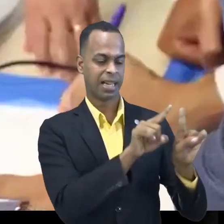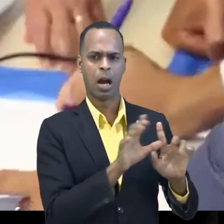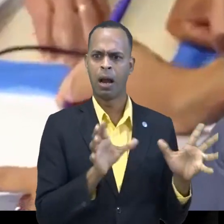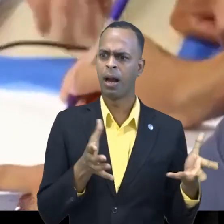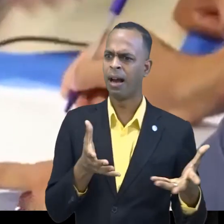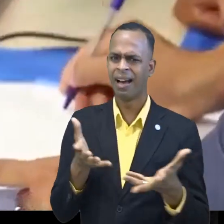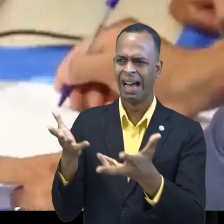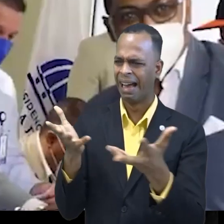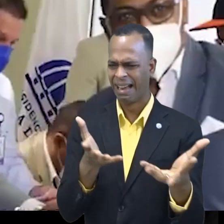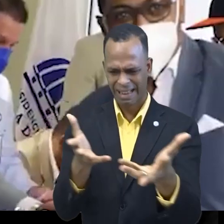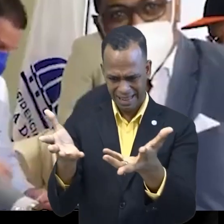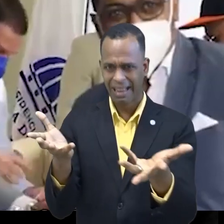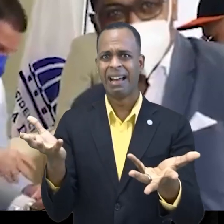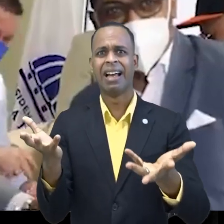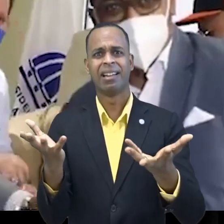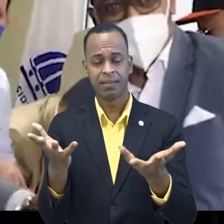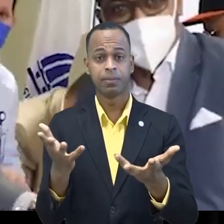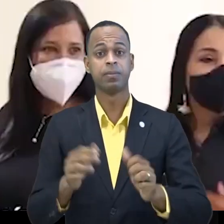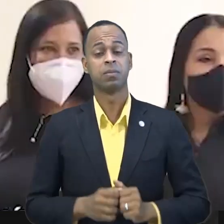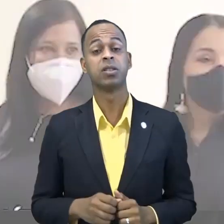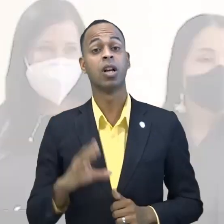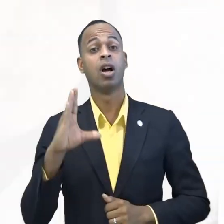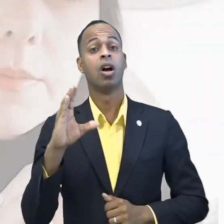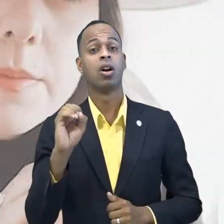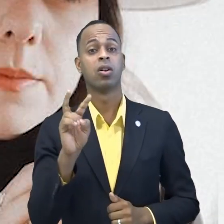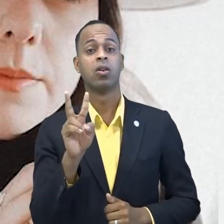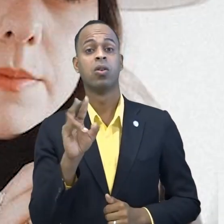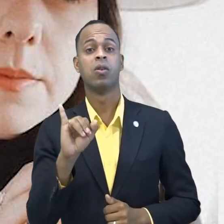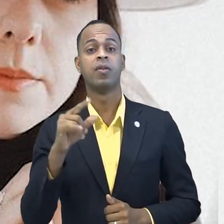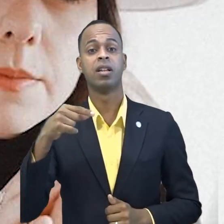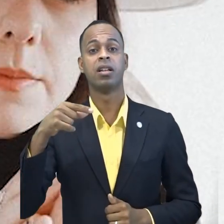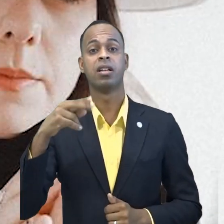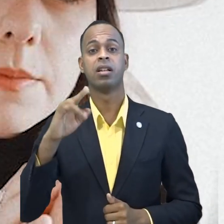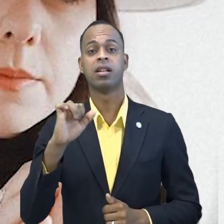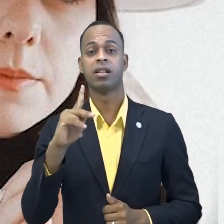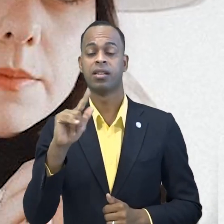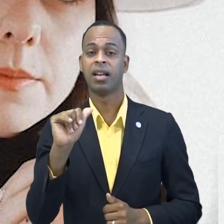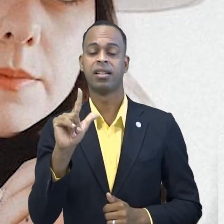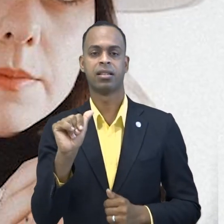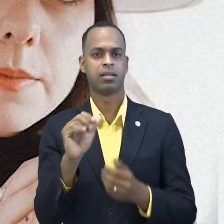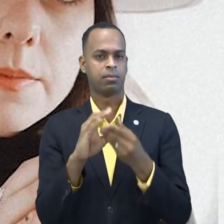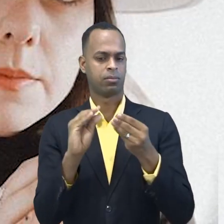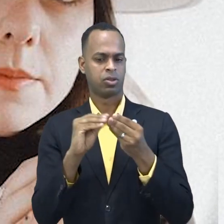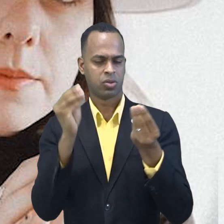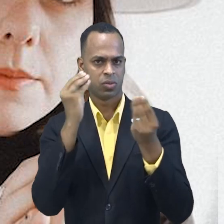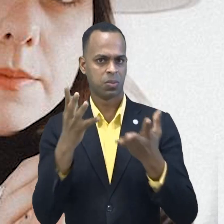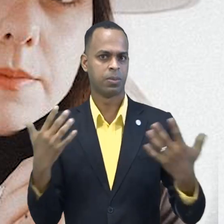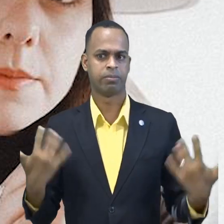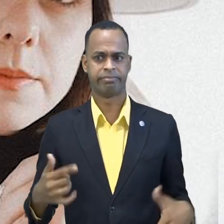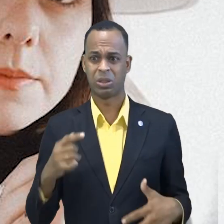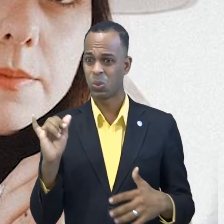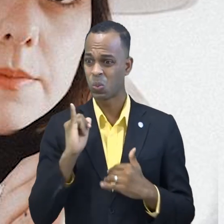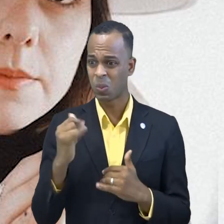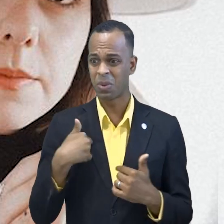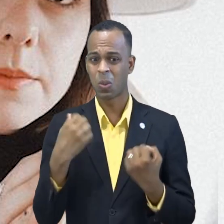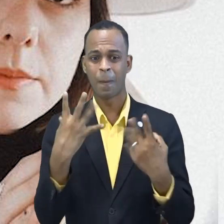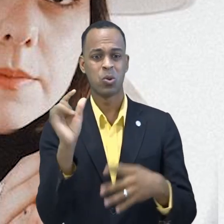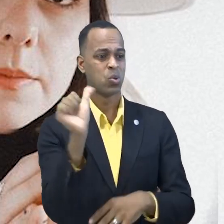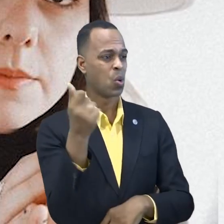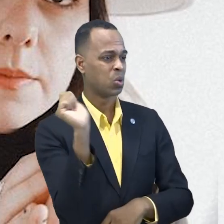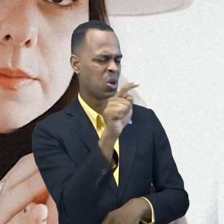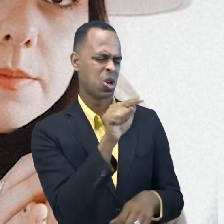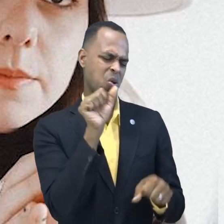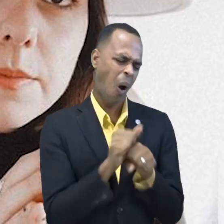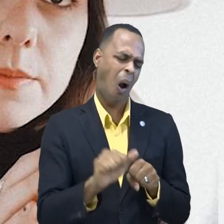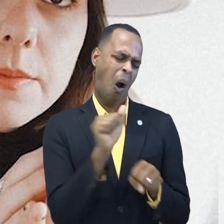artistas y exponentes de varios géneros musicales. La cantautora Coby Quintana lamentó que, como yo, una gran parte de